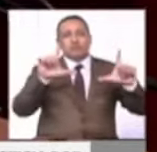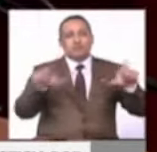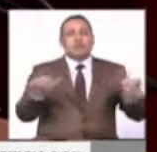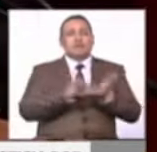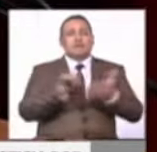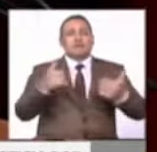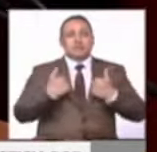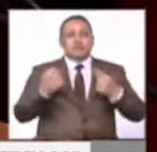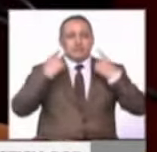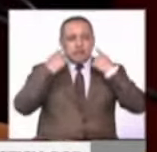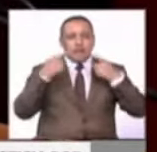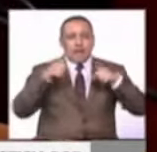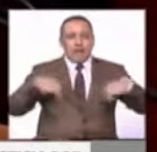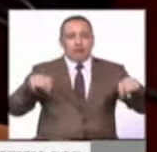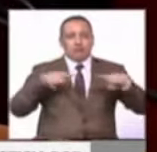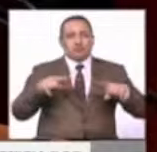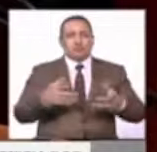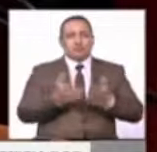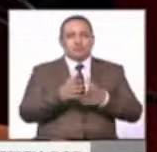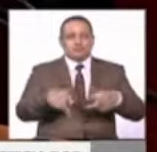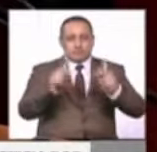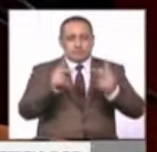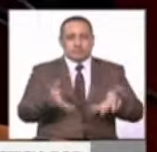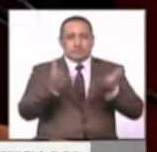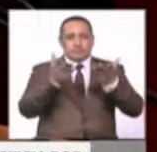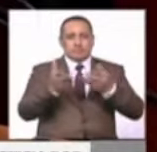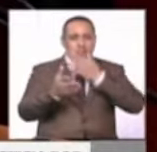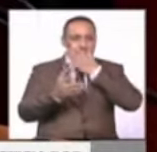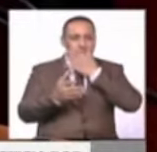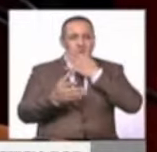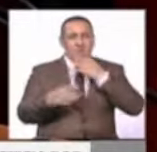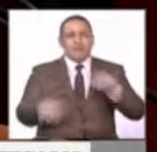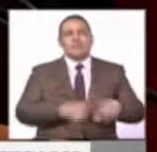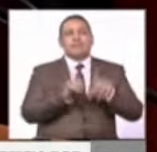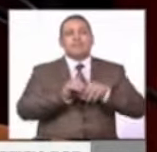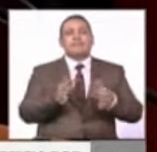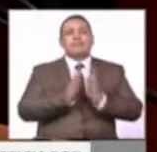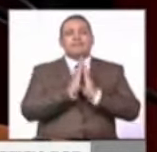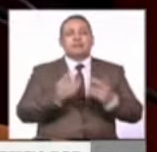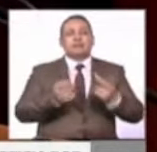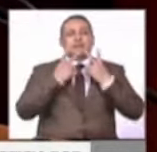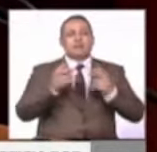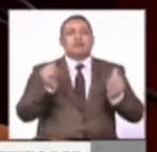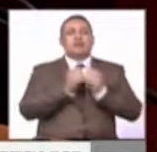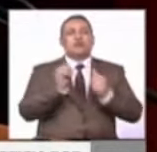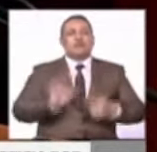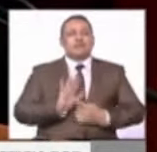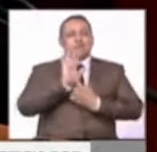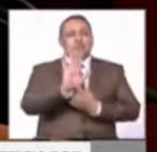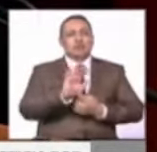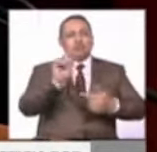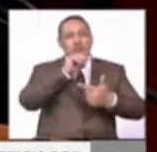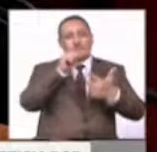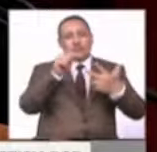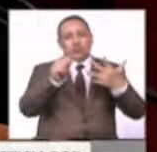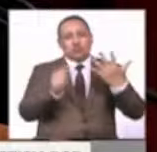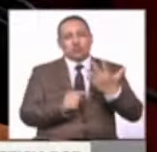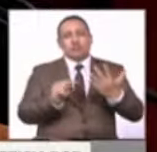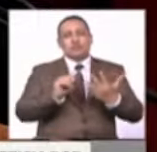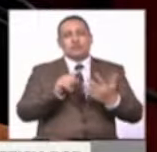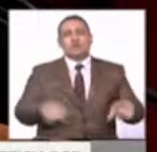cuenta con audios autorizado Muchas gracias También solicitaría dado que representamos a cinco